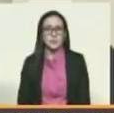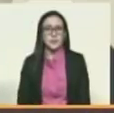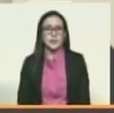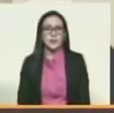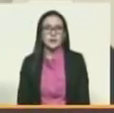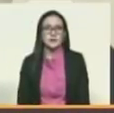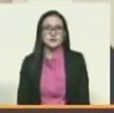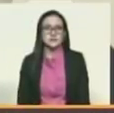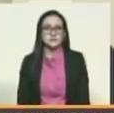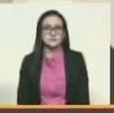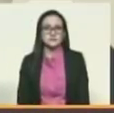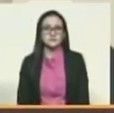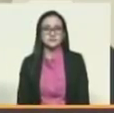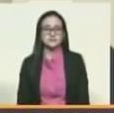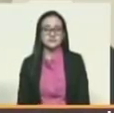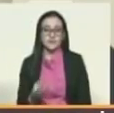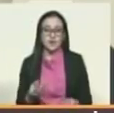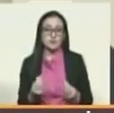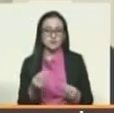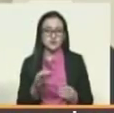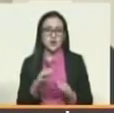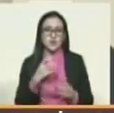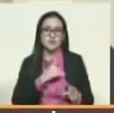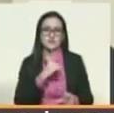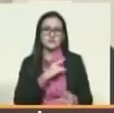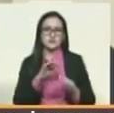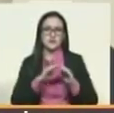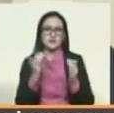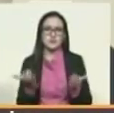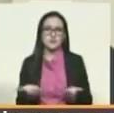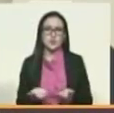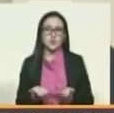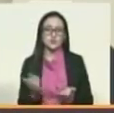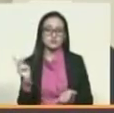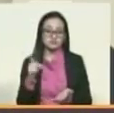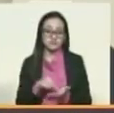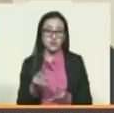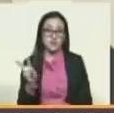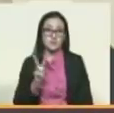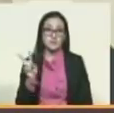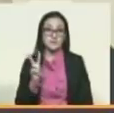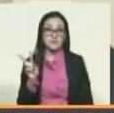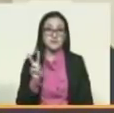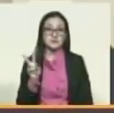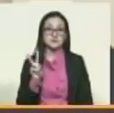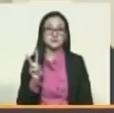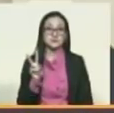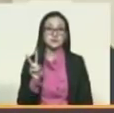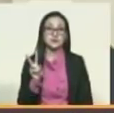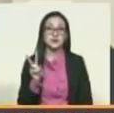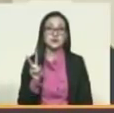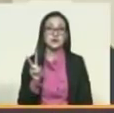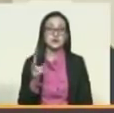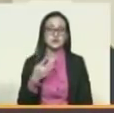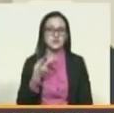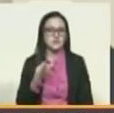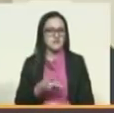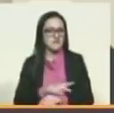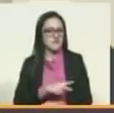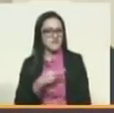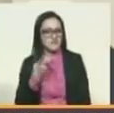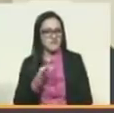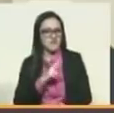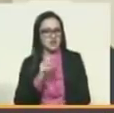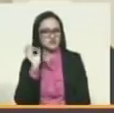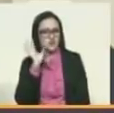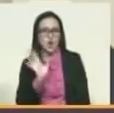todo tipo y de muchas universidades del mundo entero que vienen a Venezuela, lo digo sin falsa modestia,